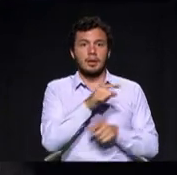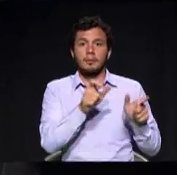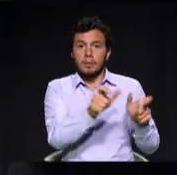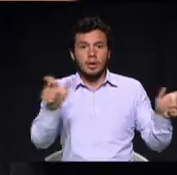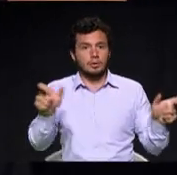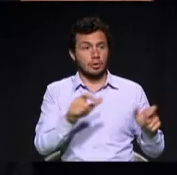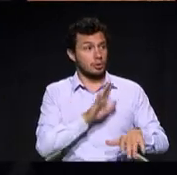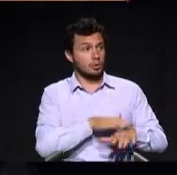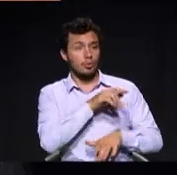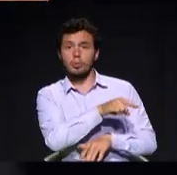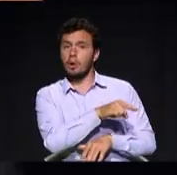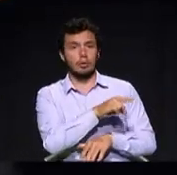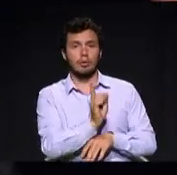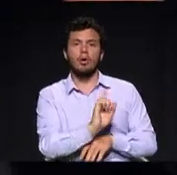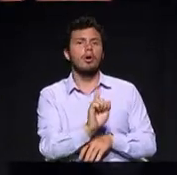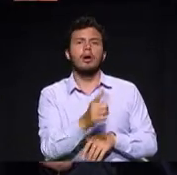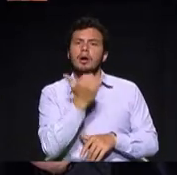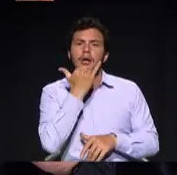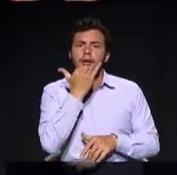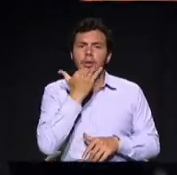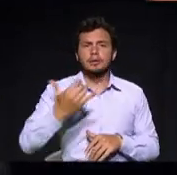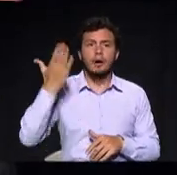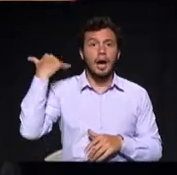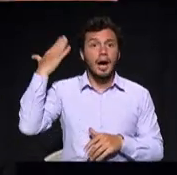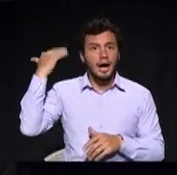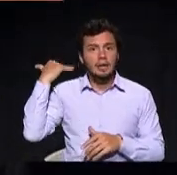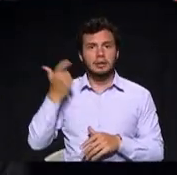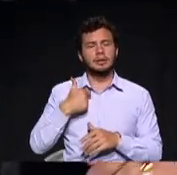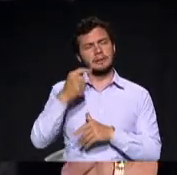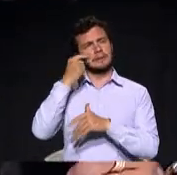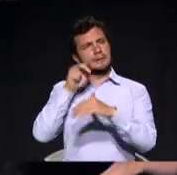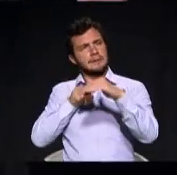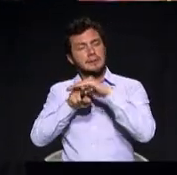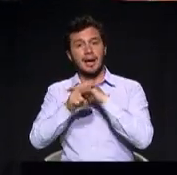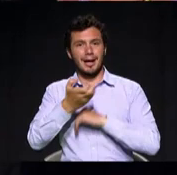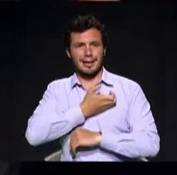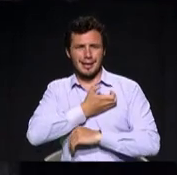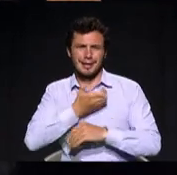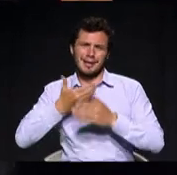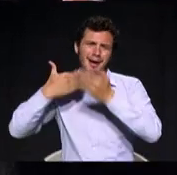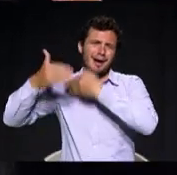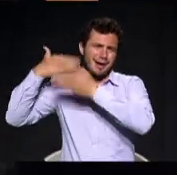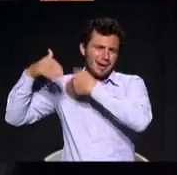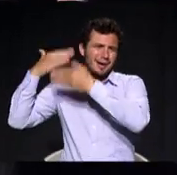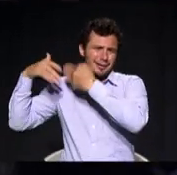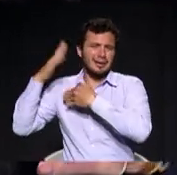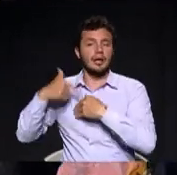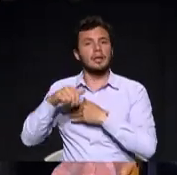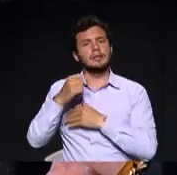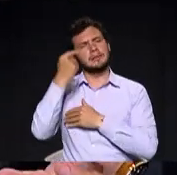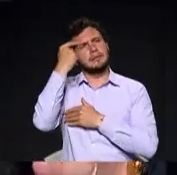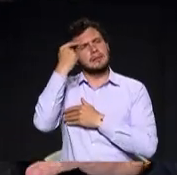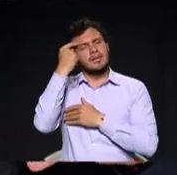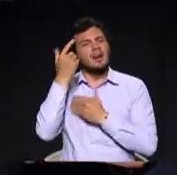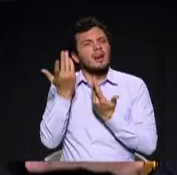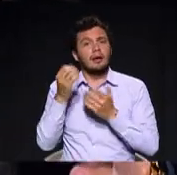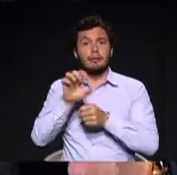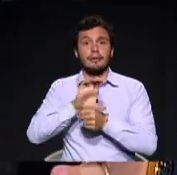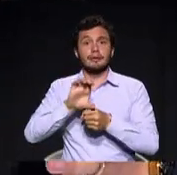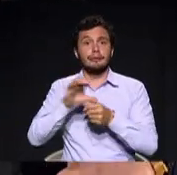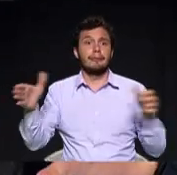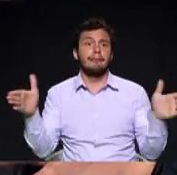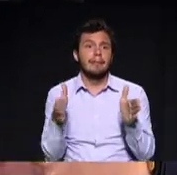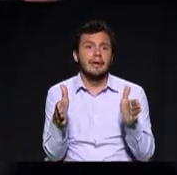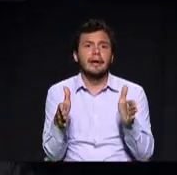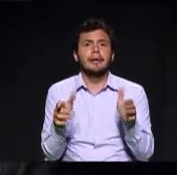de visión que tuvieron nuestros antecesores los alcaldes anteriores que hicieron la sociedad una una ciudad pequeña una ciudad como si